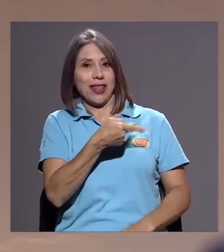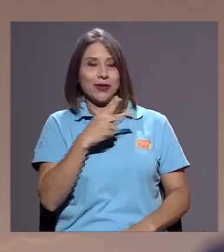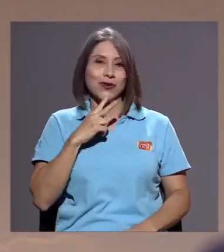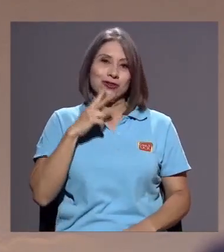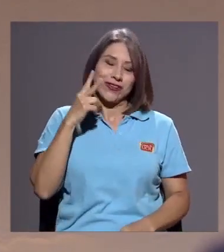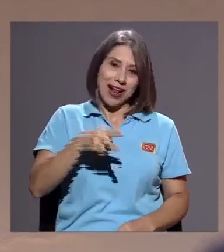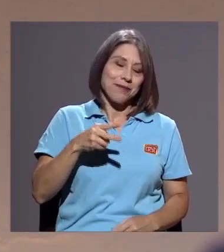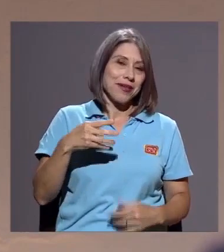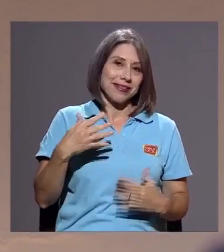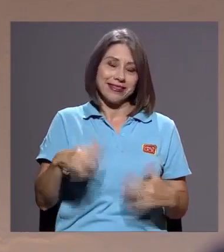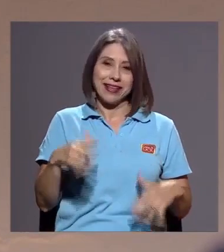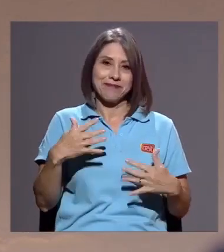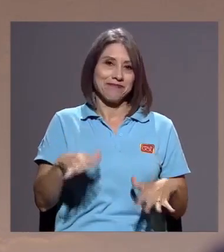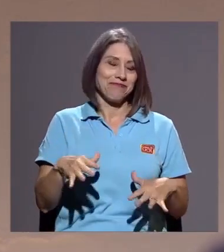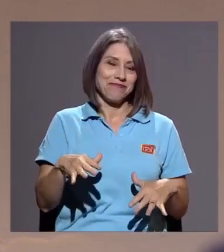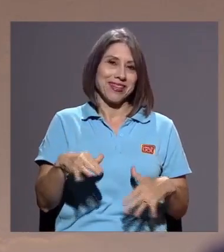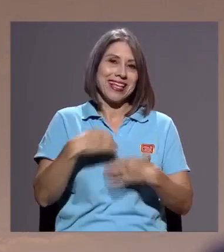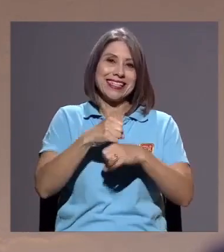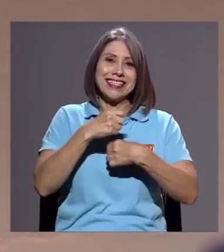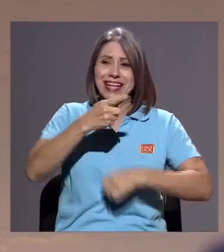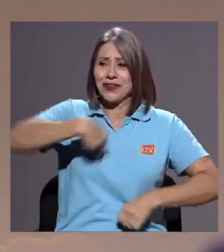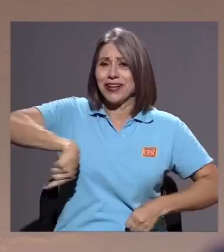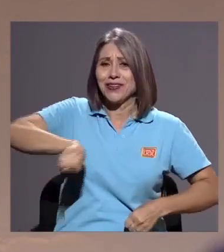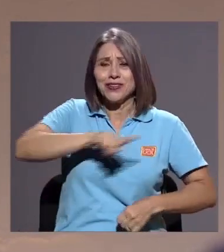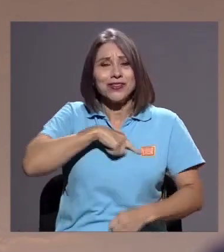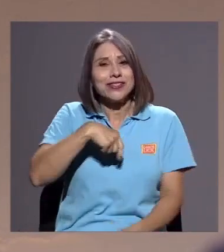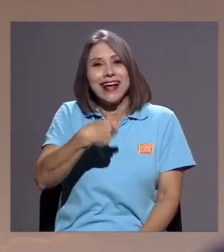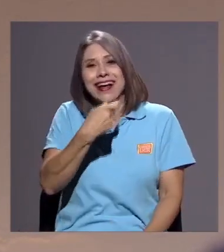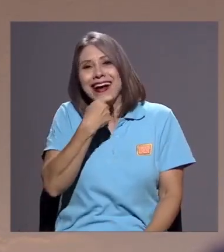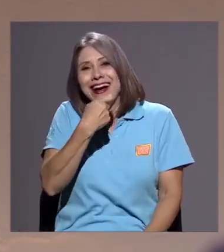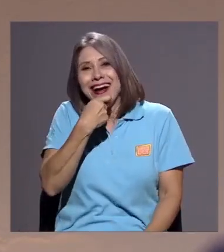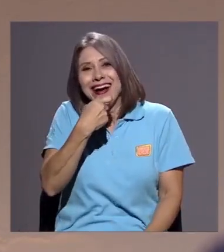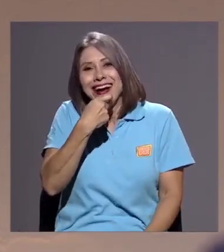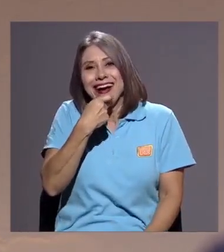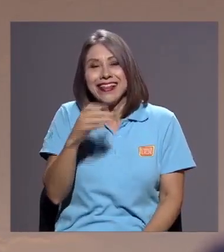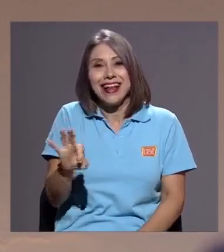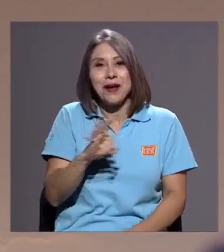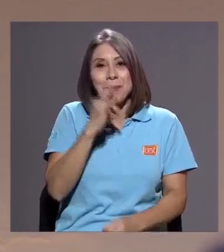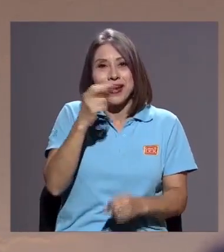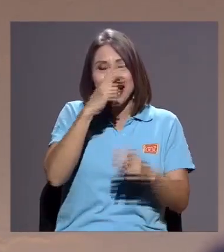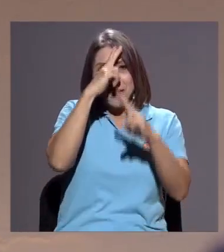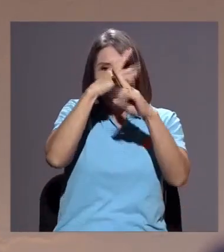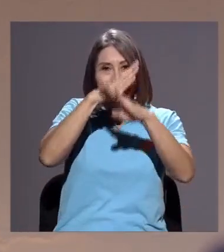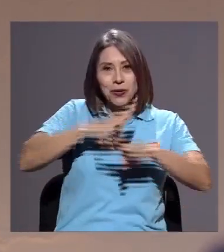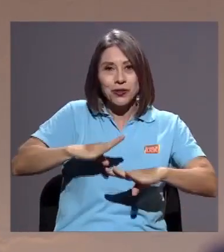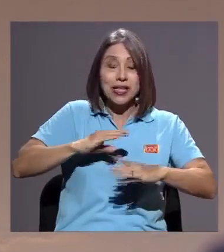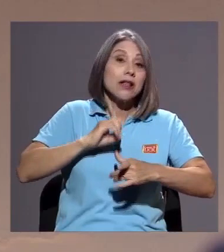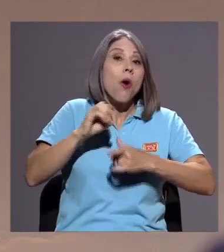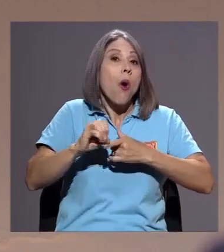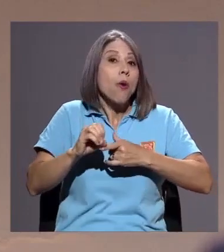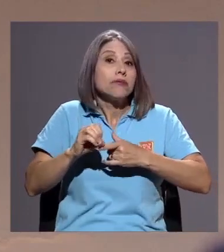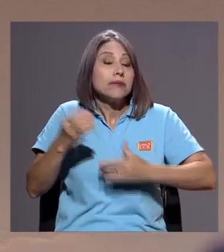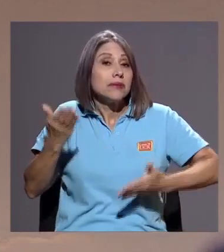realmente nos hicieron reír de la manera más inocente o tal vez